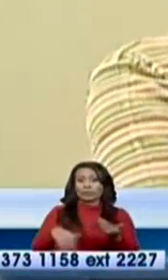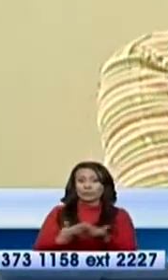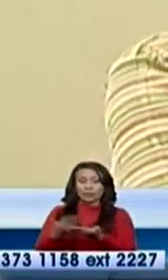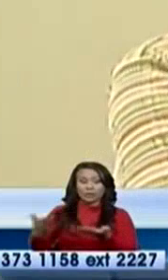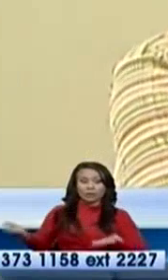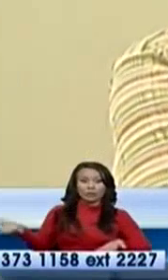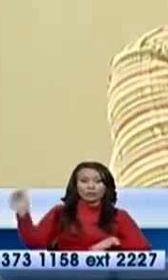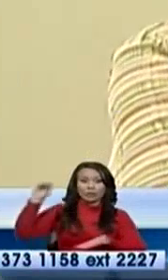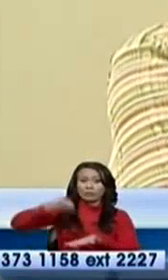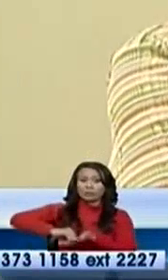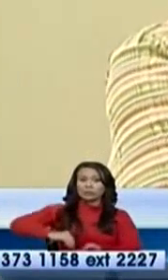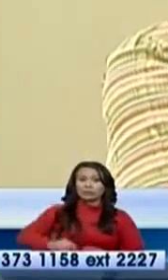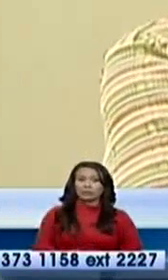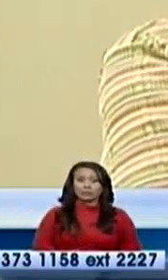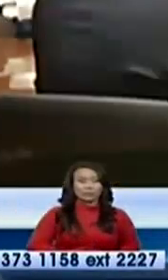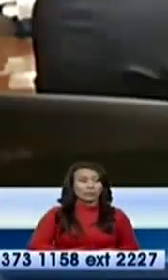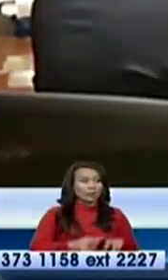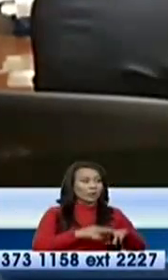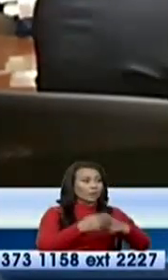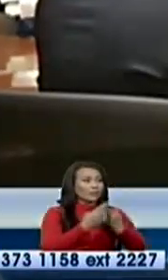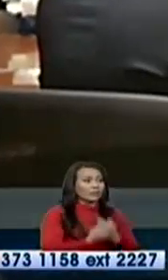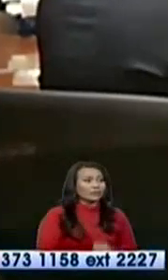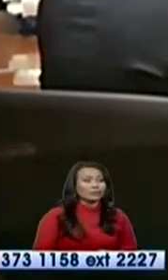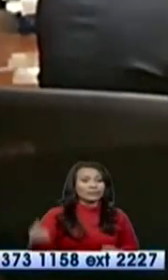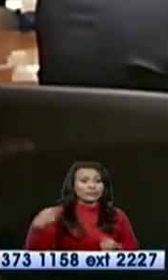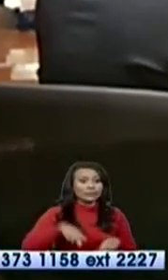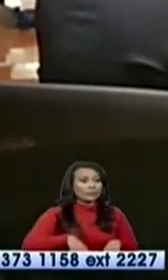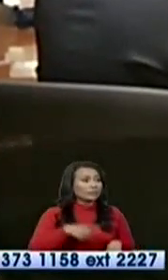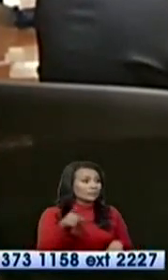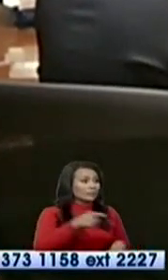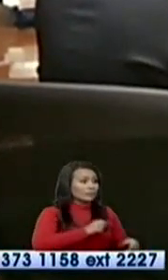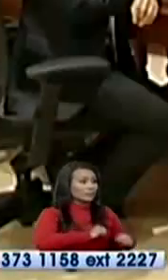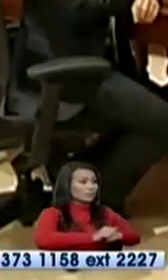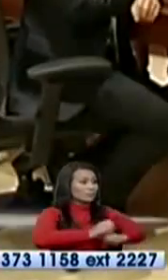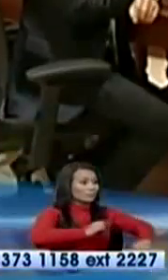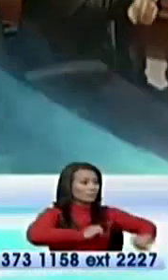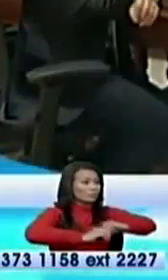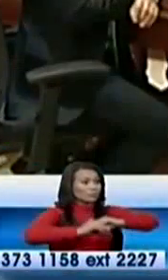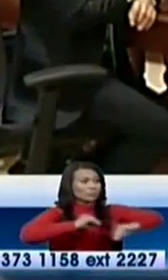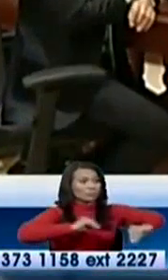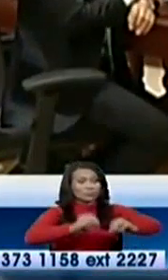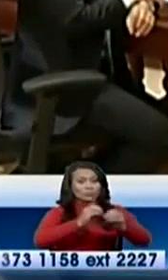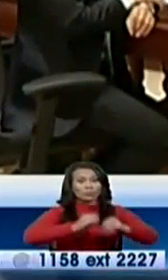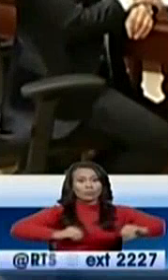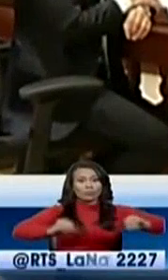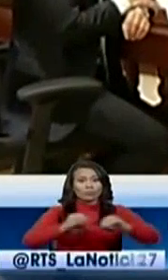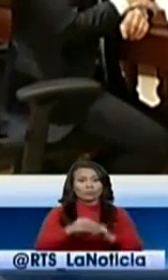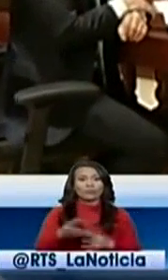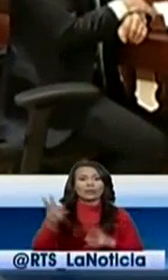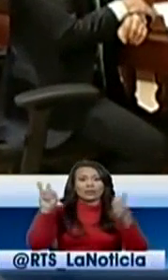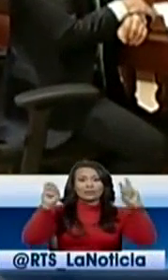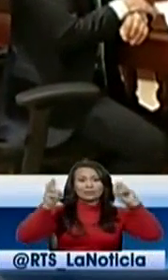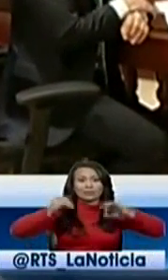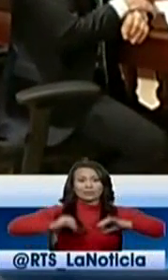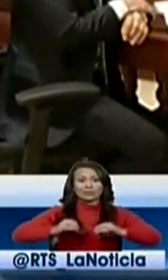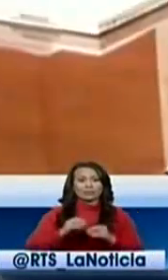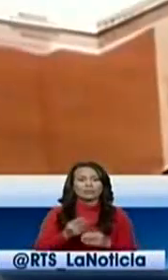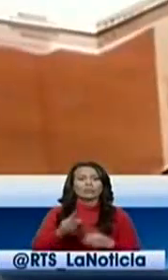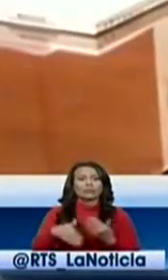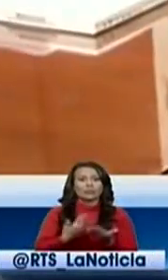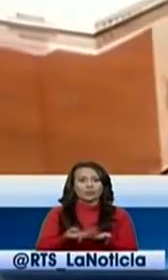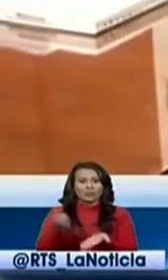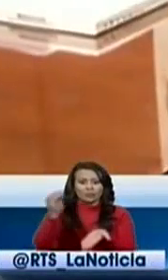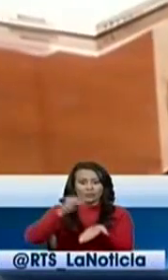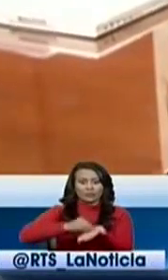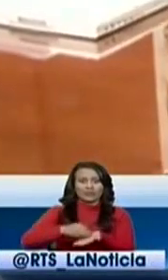serán comienzos. La Academia organiza un congreso internacional sobre ingeniería sísmica y explica que las liberaciones